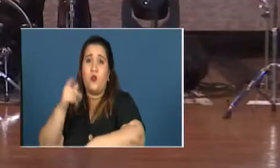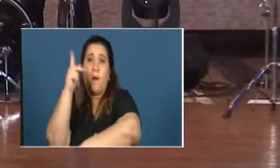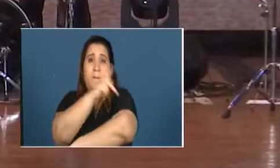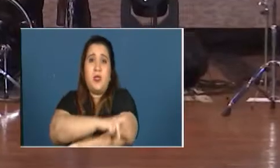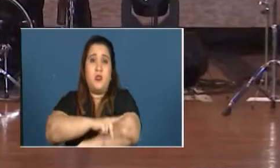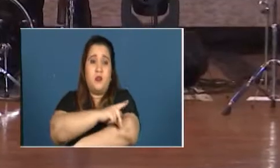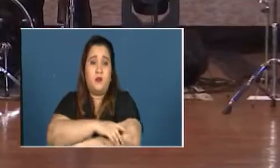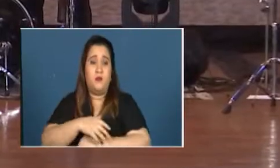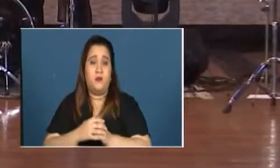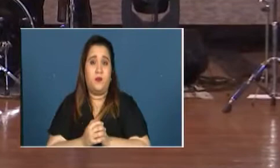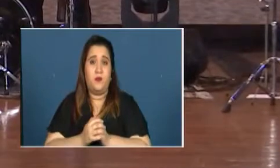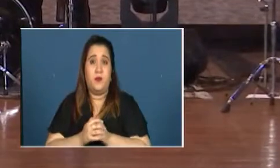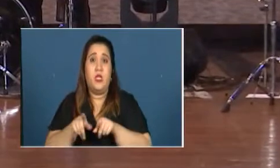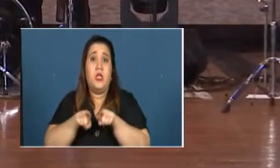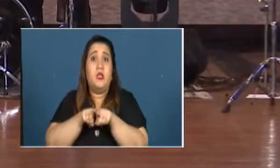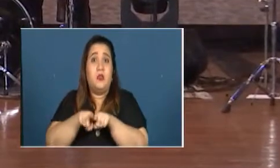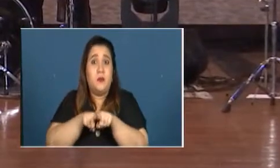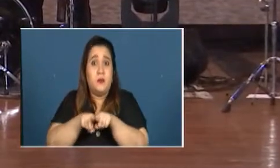El hermano